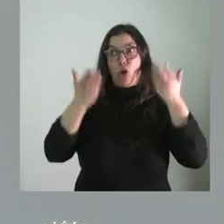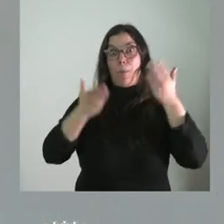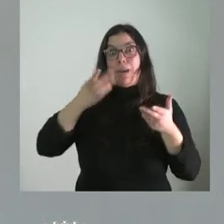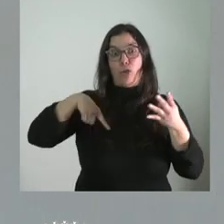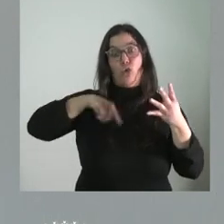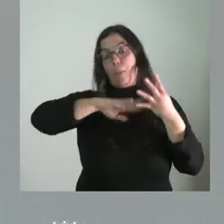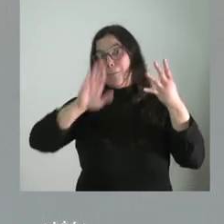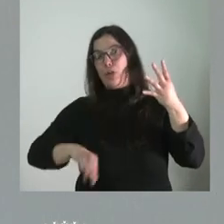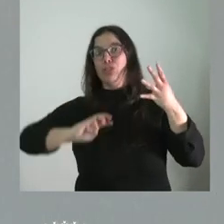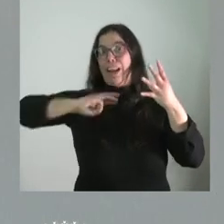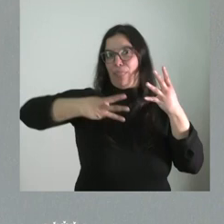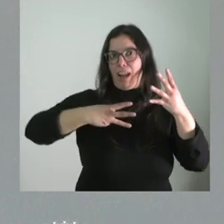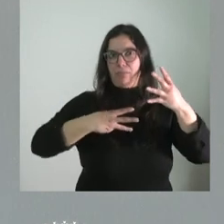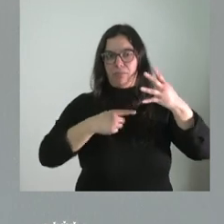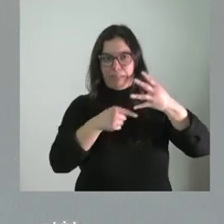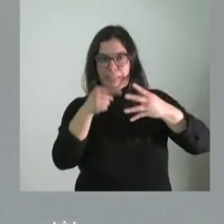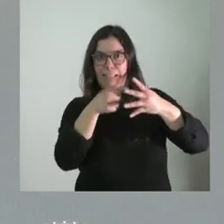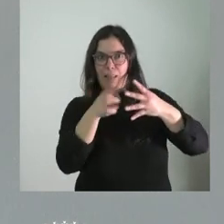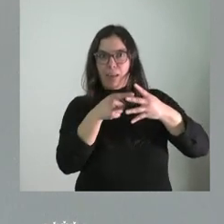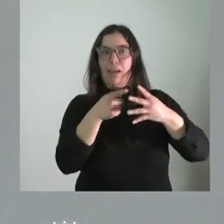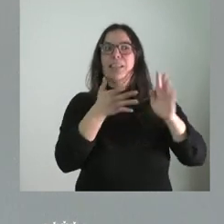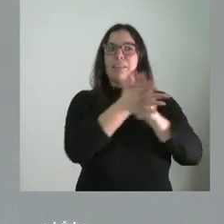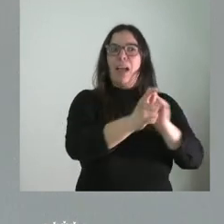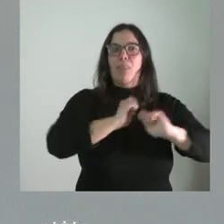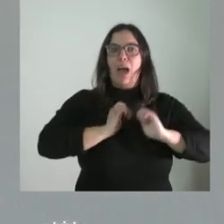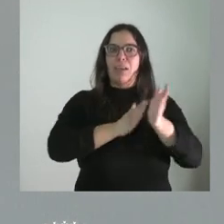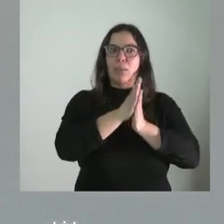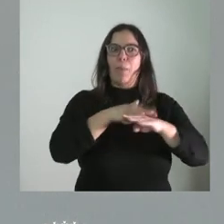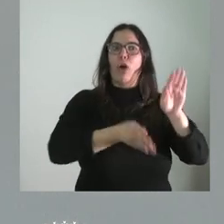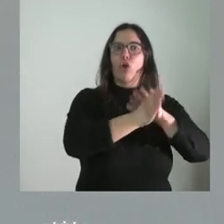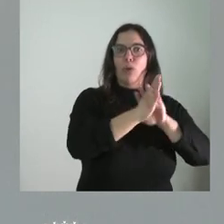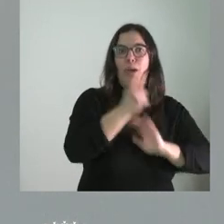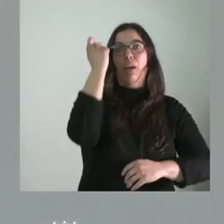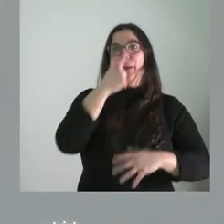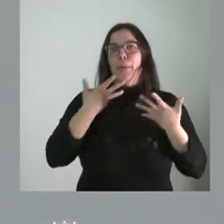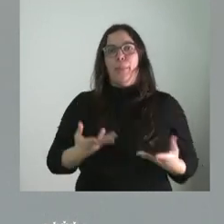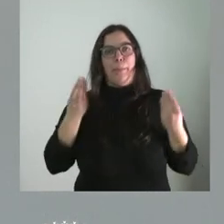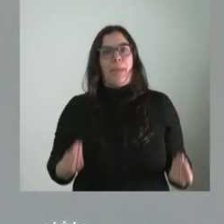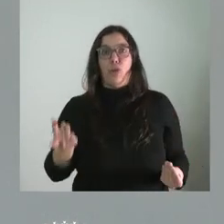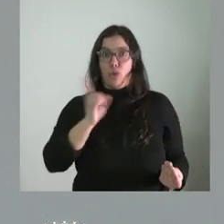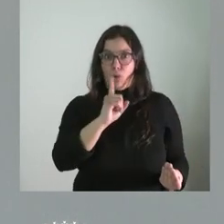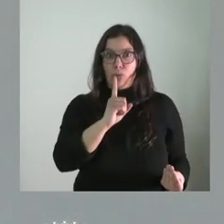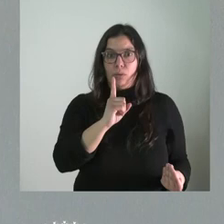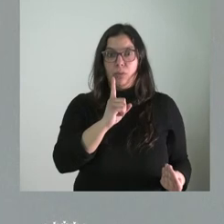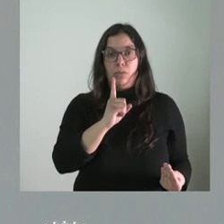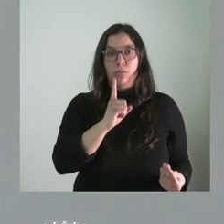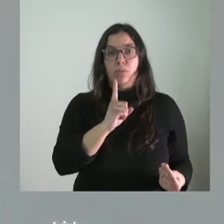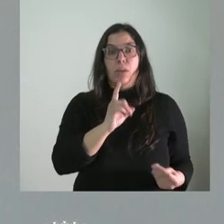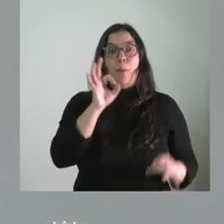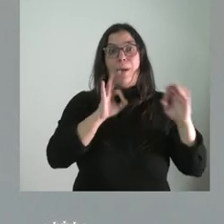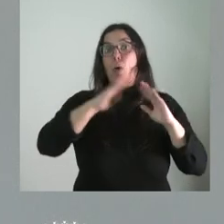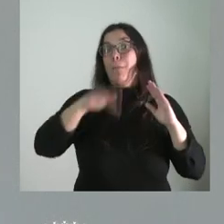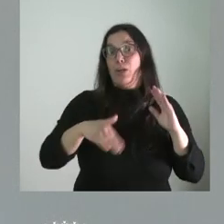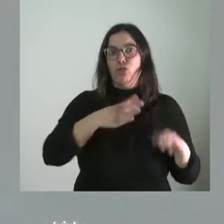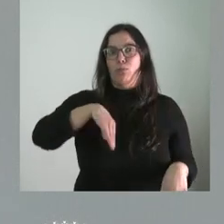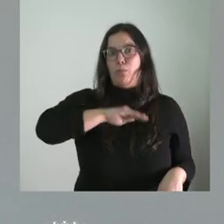estímulo para seguir avanzando En esa dirección no es un consuelo es un estímulo el ser los terceros con menor tasa de paro de toda